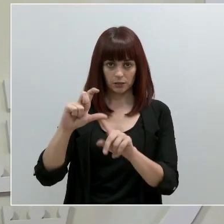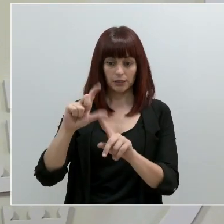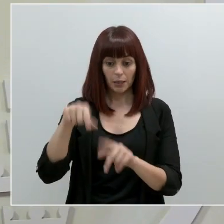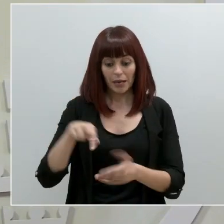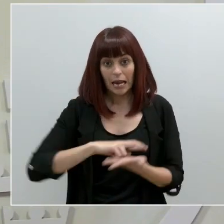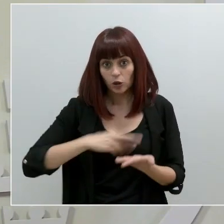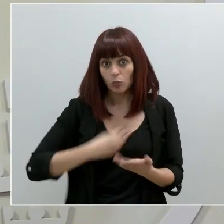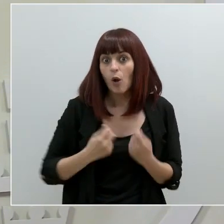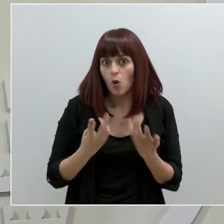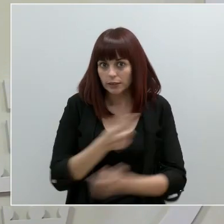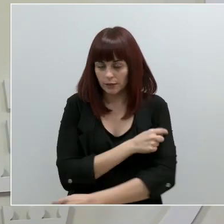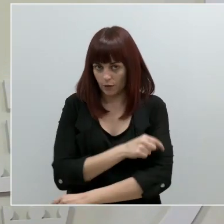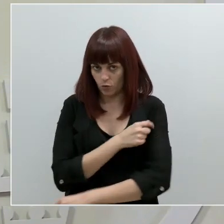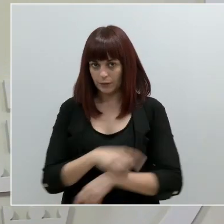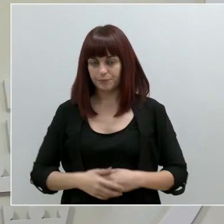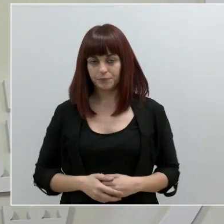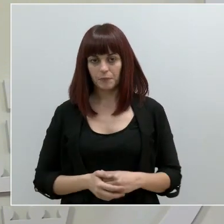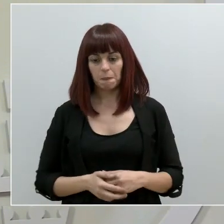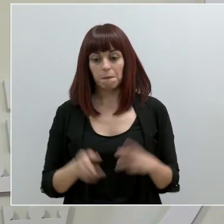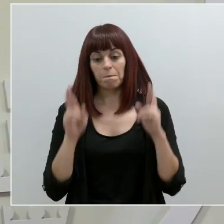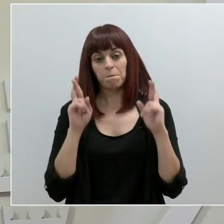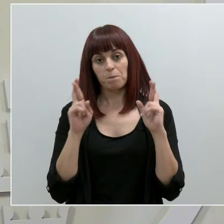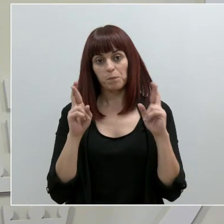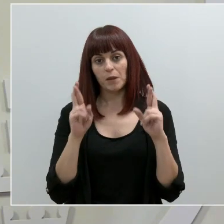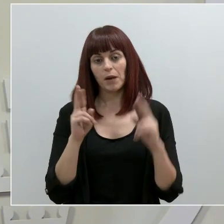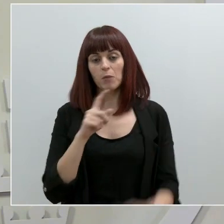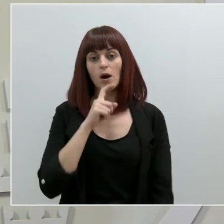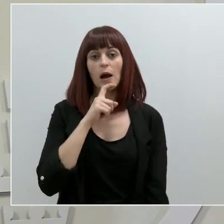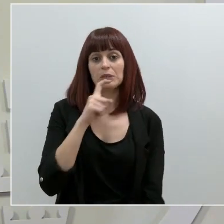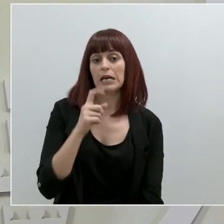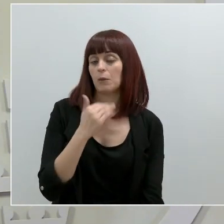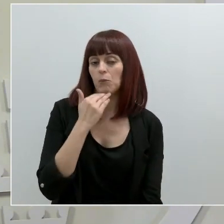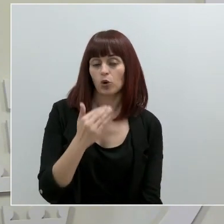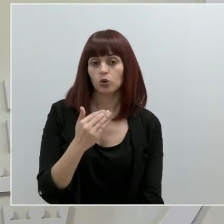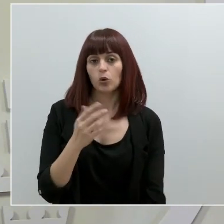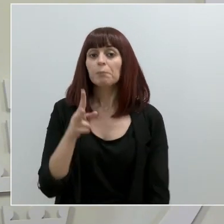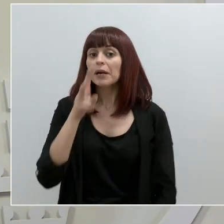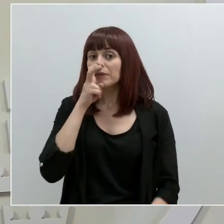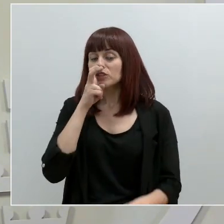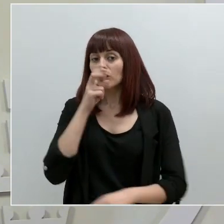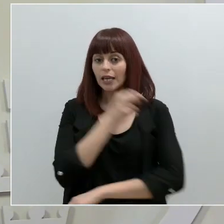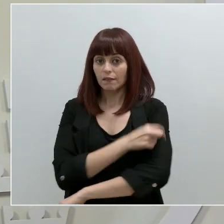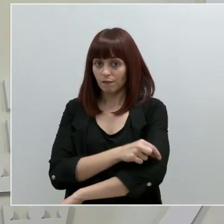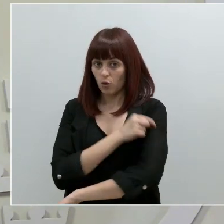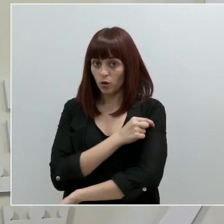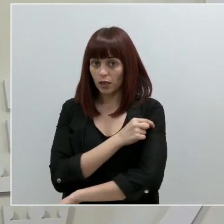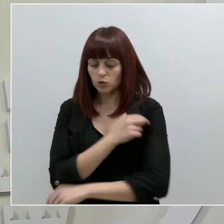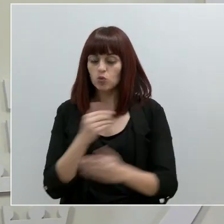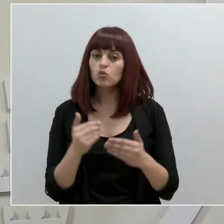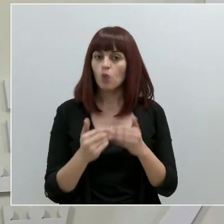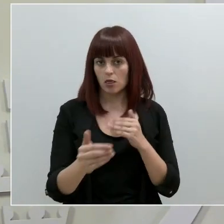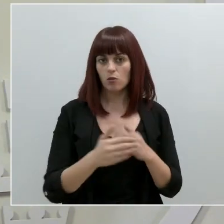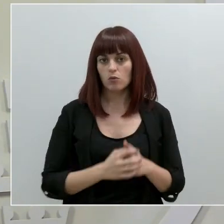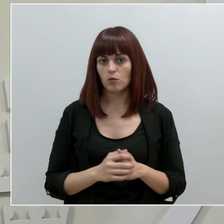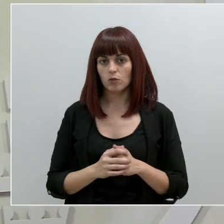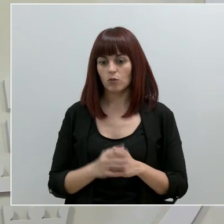a la región de Murcia. Y esperamos poder comunicar en próximas fechas cuáles son las previsiones de dosis que tengamos, porque